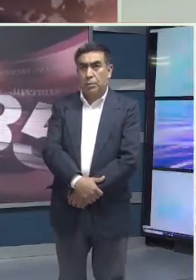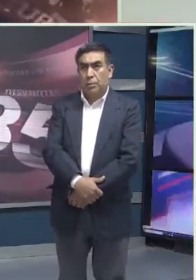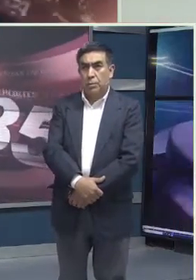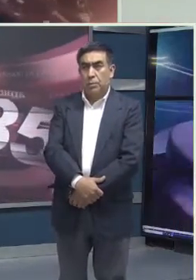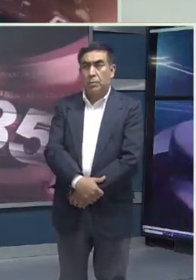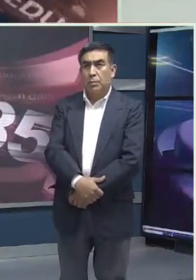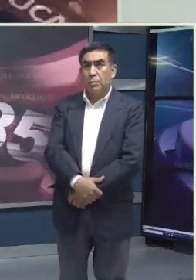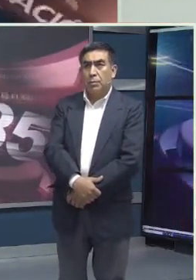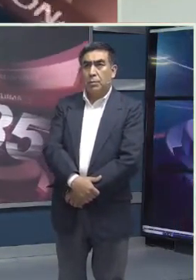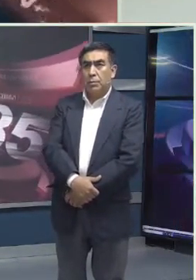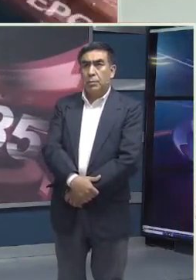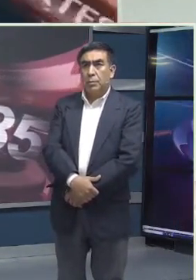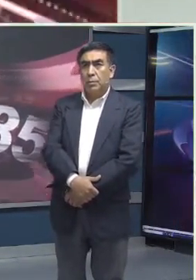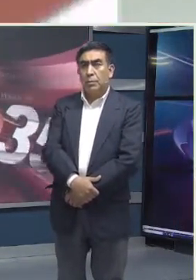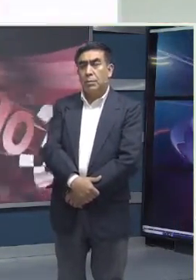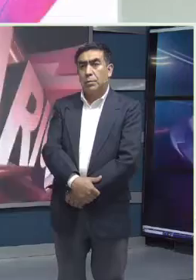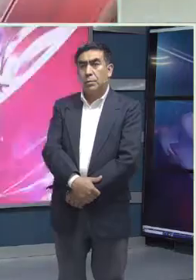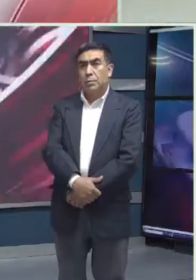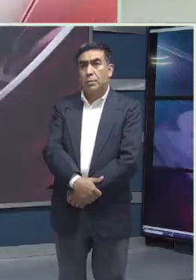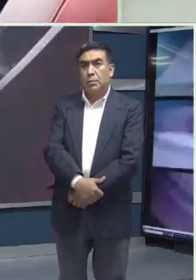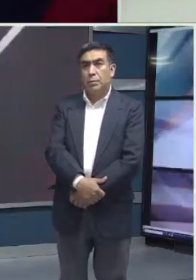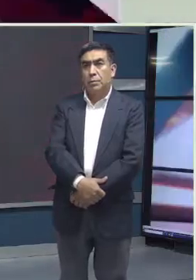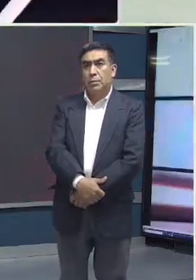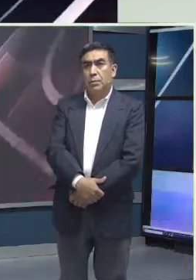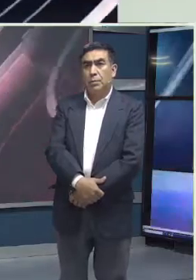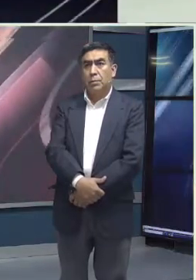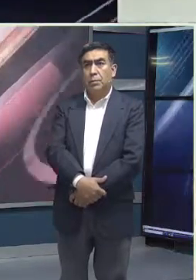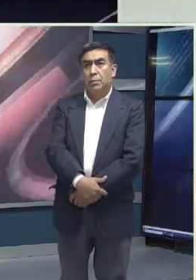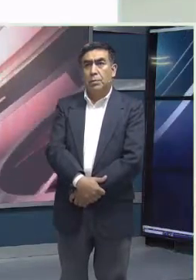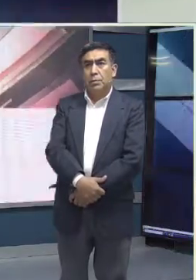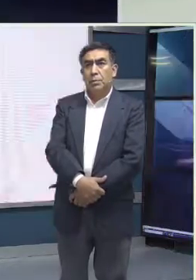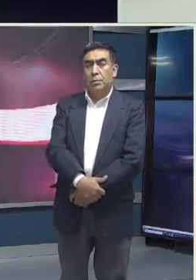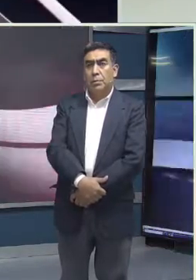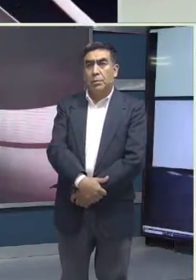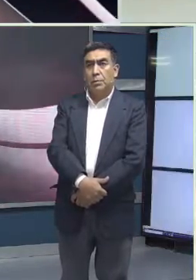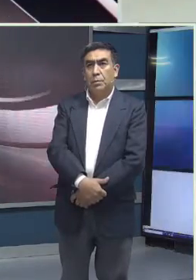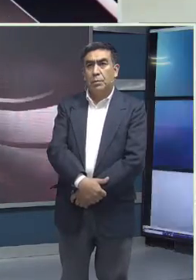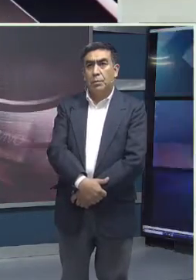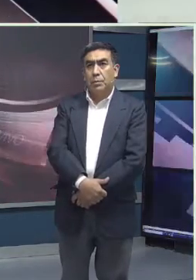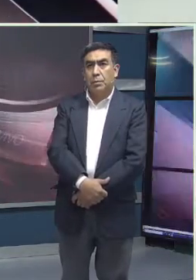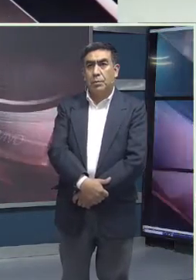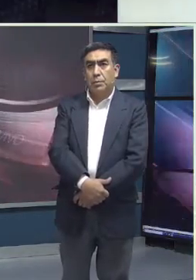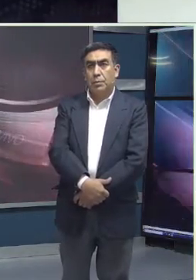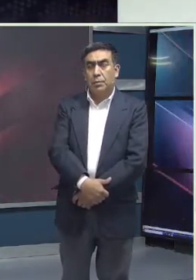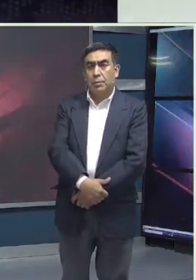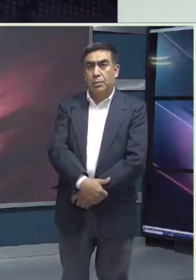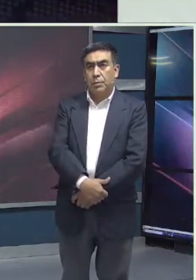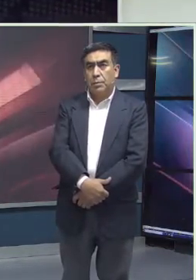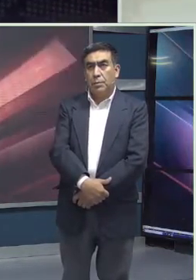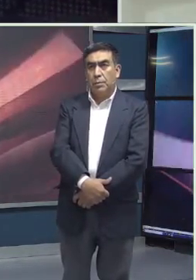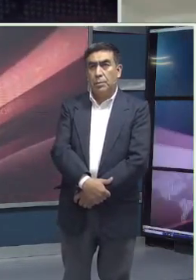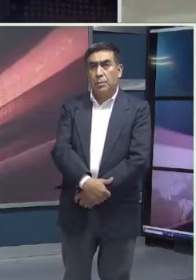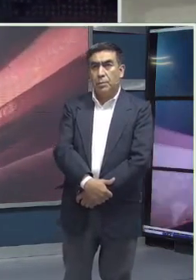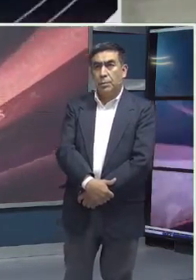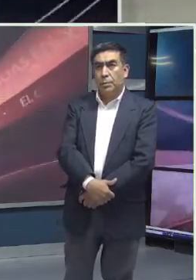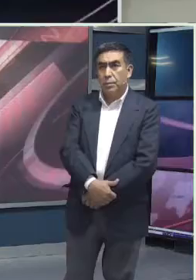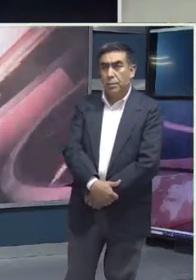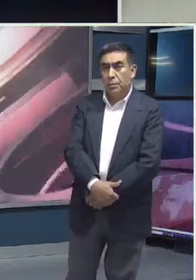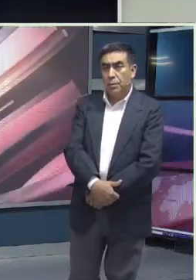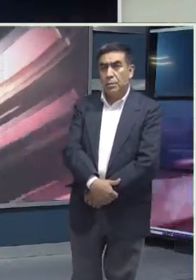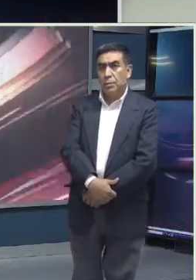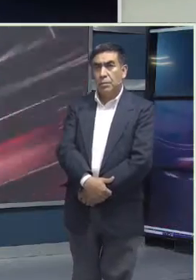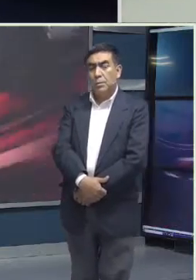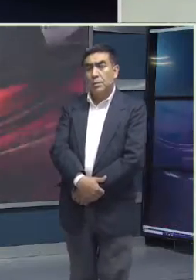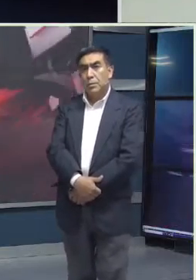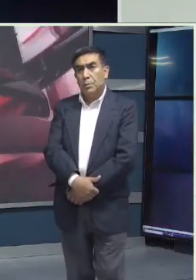surgió, de cómo se fue llevando adelante todo este trabajo, y se está analizando de acuerdo también a los contagios que